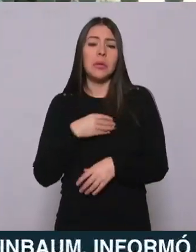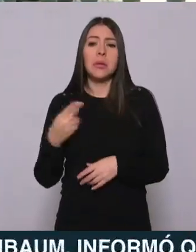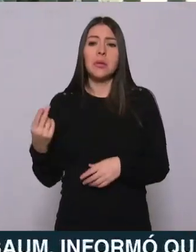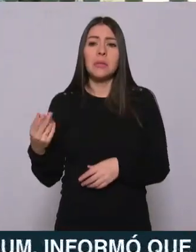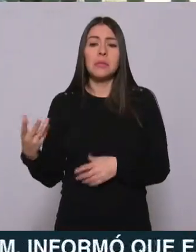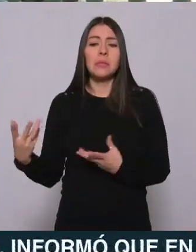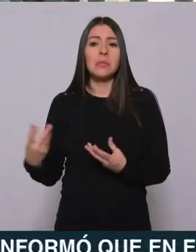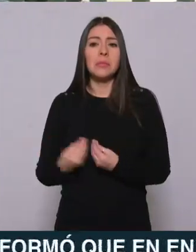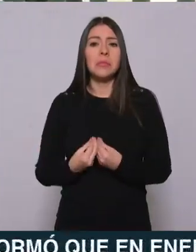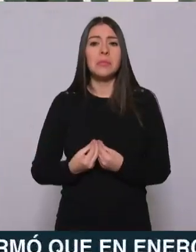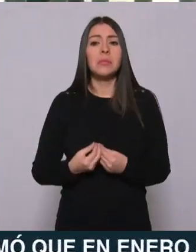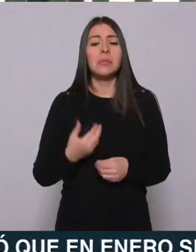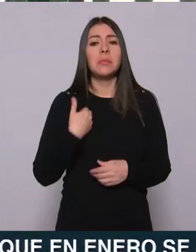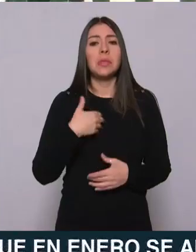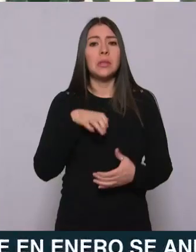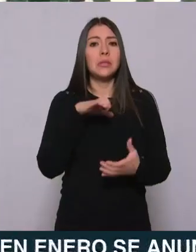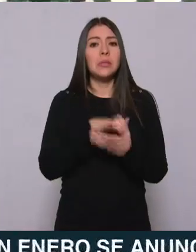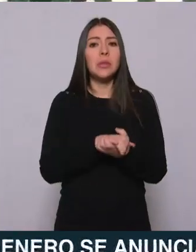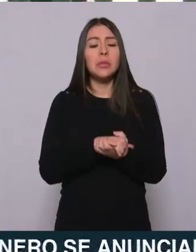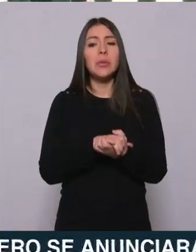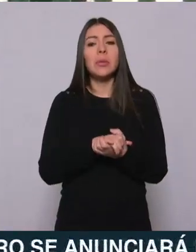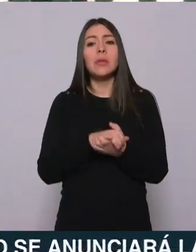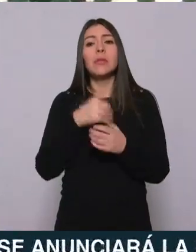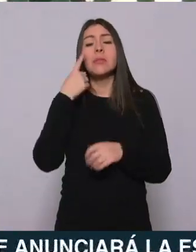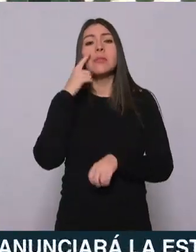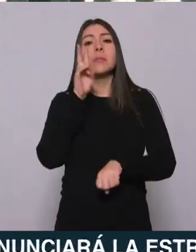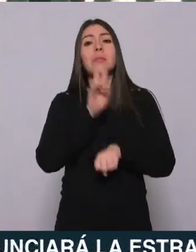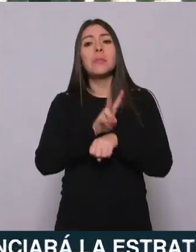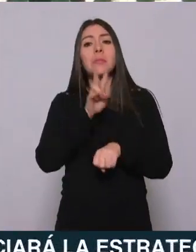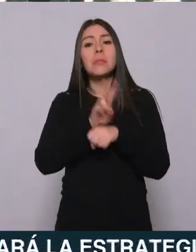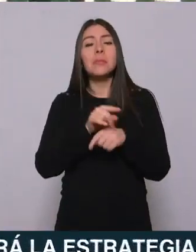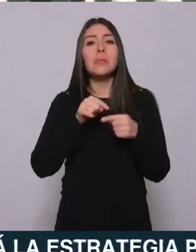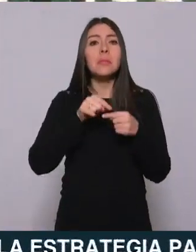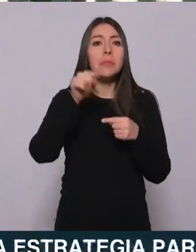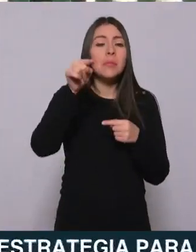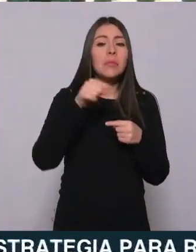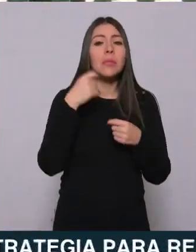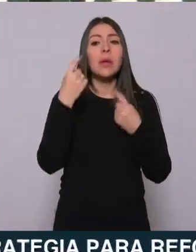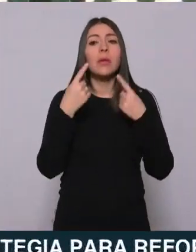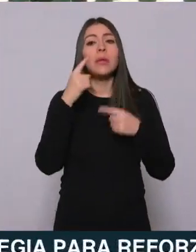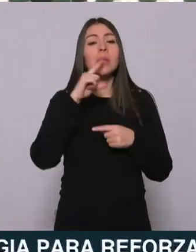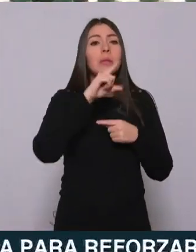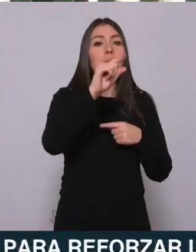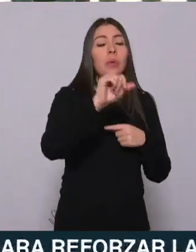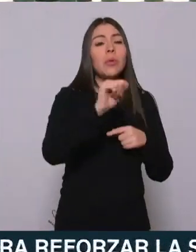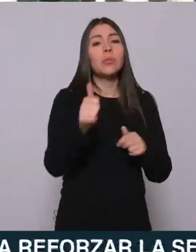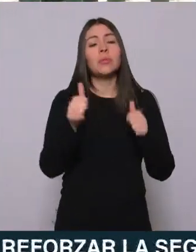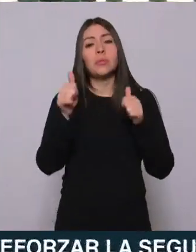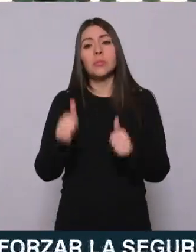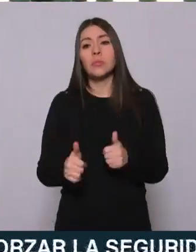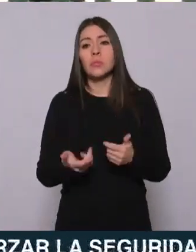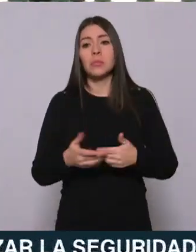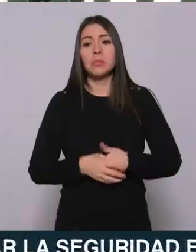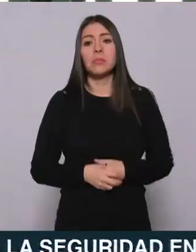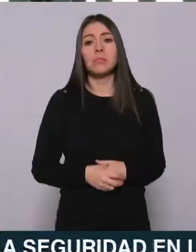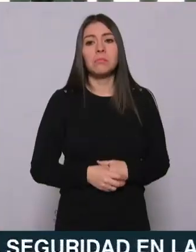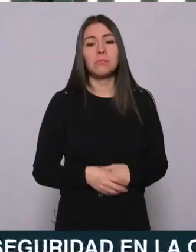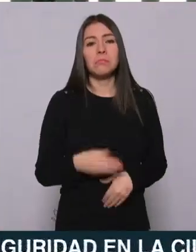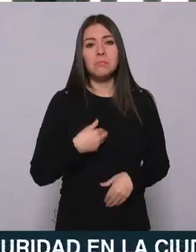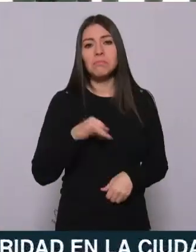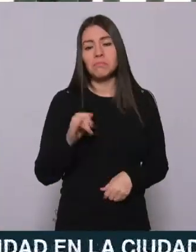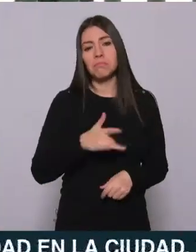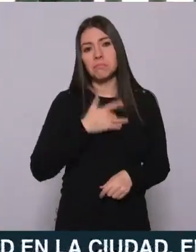Mi esposo está allá, se va a hacer guardia, unos se van, unos se quedan. Y sí, me voy a sentir